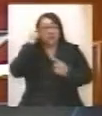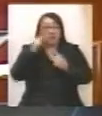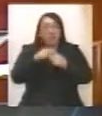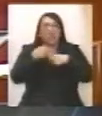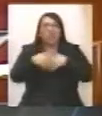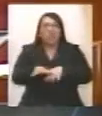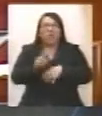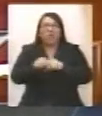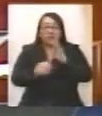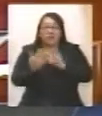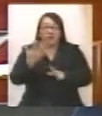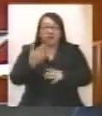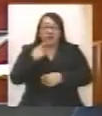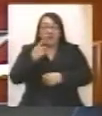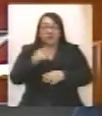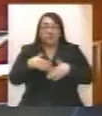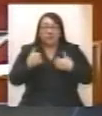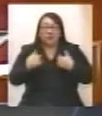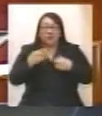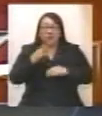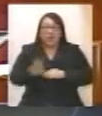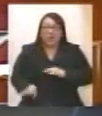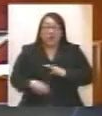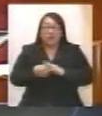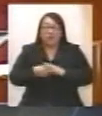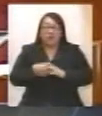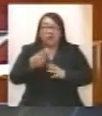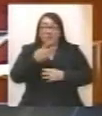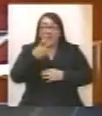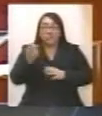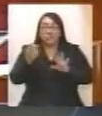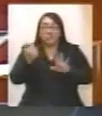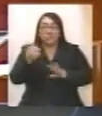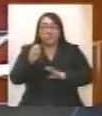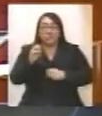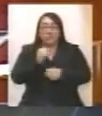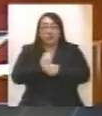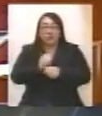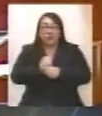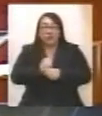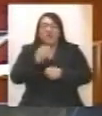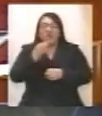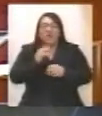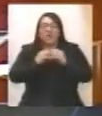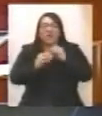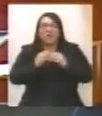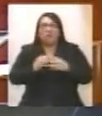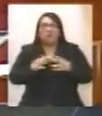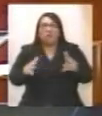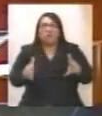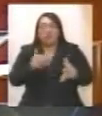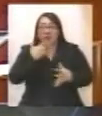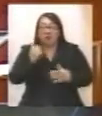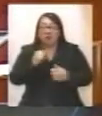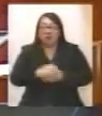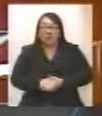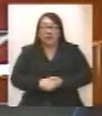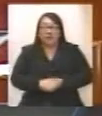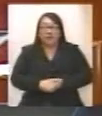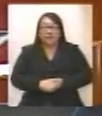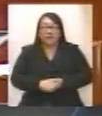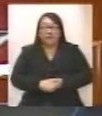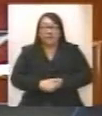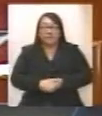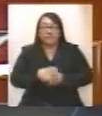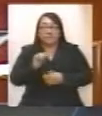del 2015 es tener adjudicadas 260 obras de rehabilitación, mejoramiento y